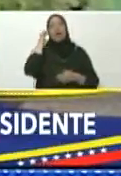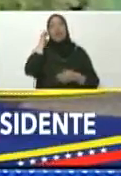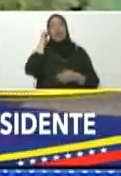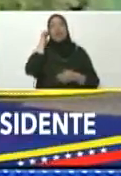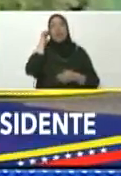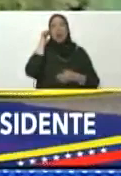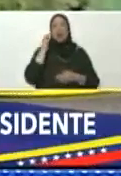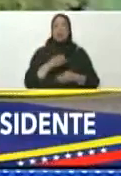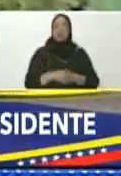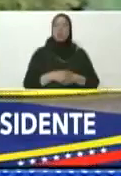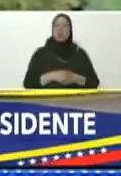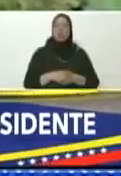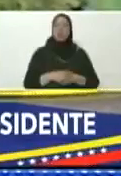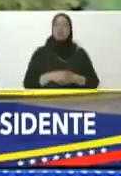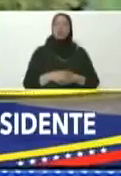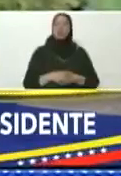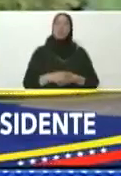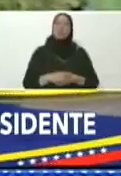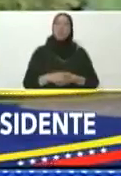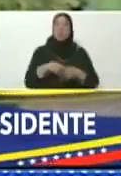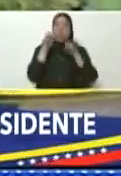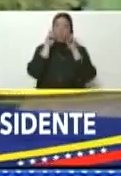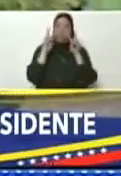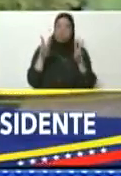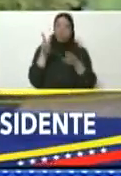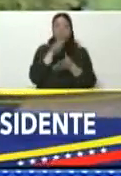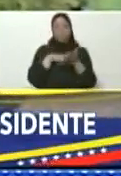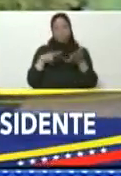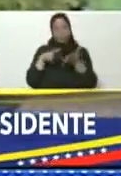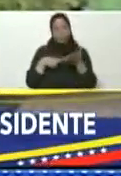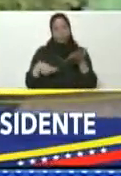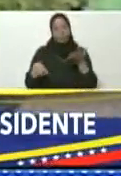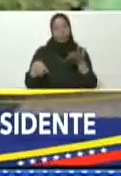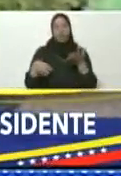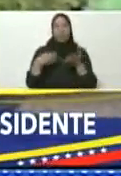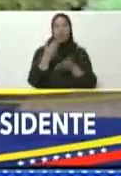El de Valencia, por aquí tengo la lista.